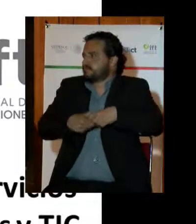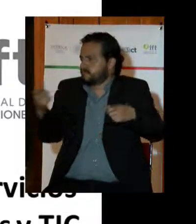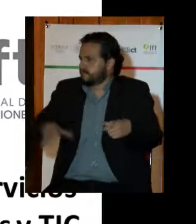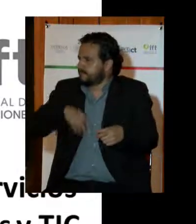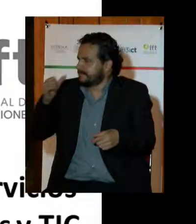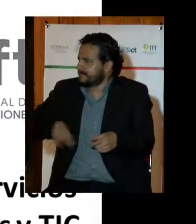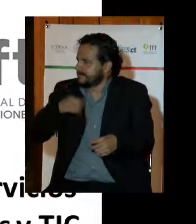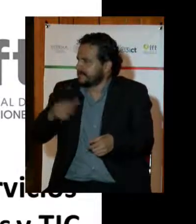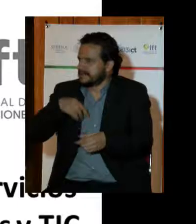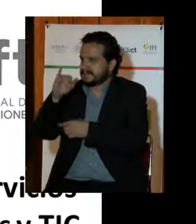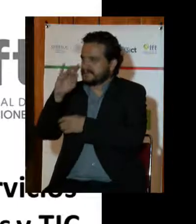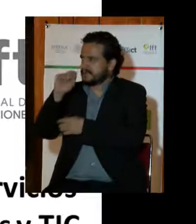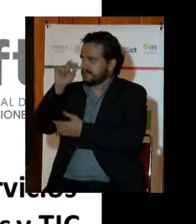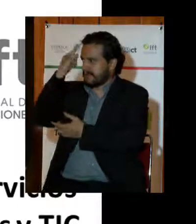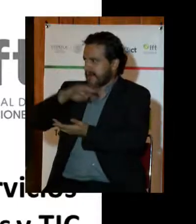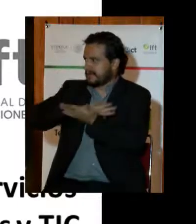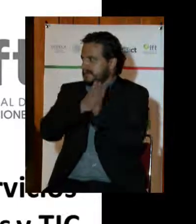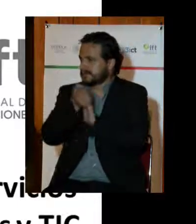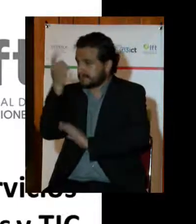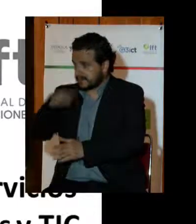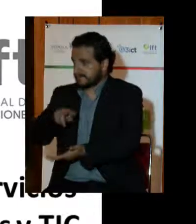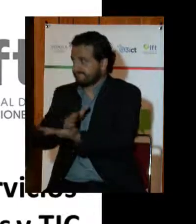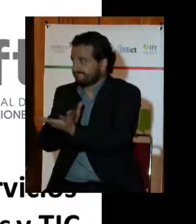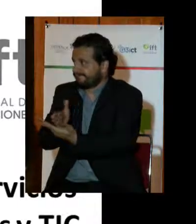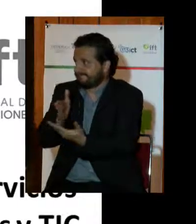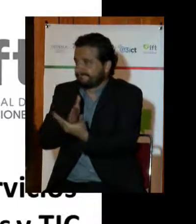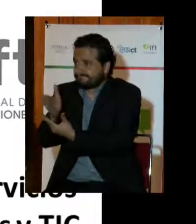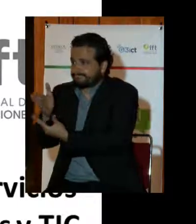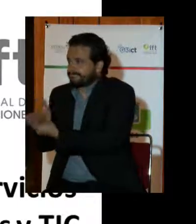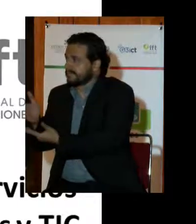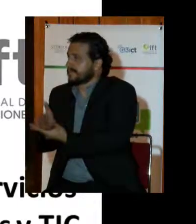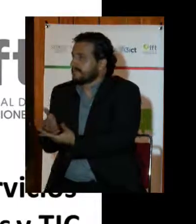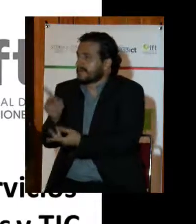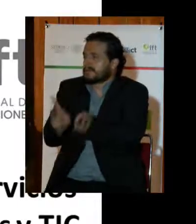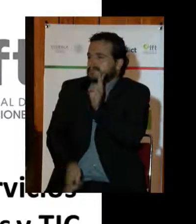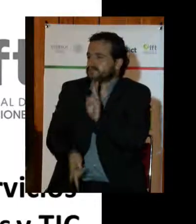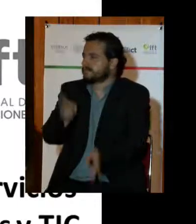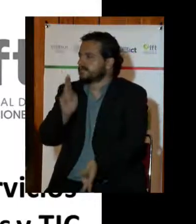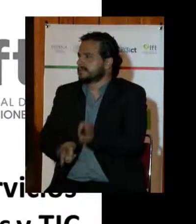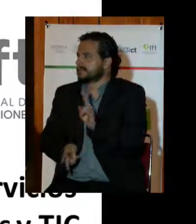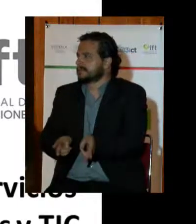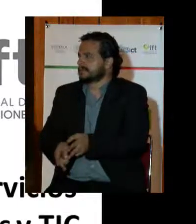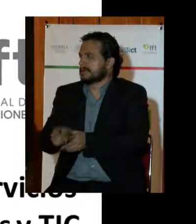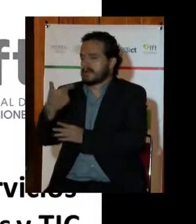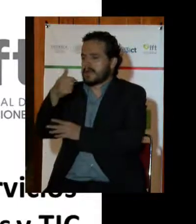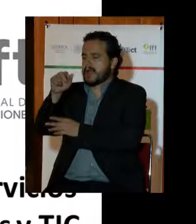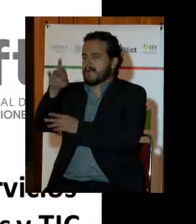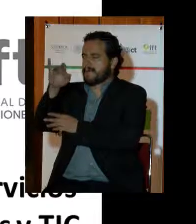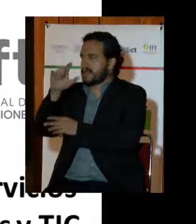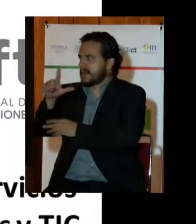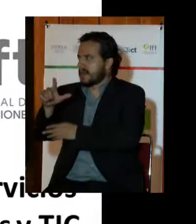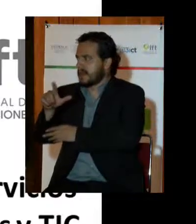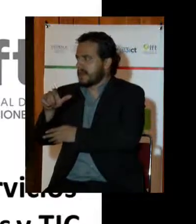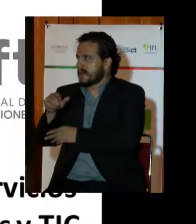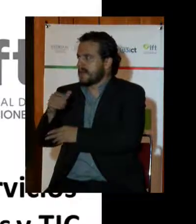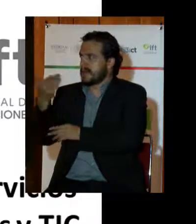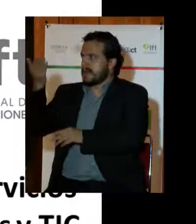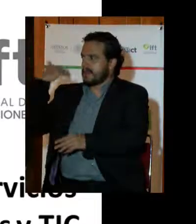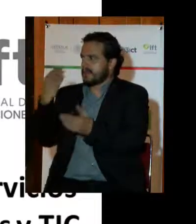la accesibilidad. Creo que varios de ellos los comentó el presidente Gabriel Contreras esta mañana, una